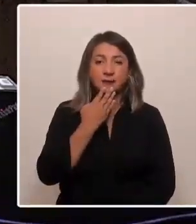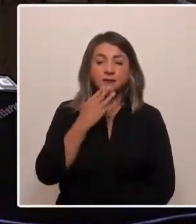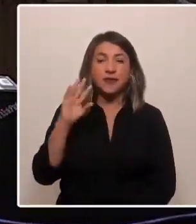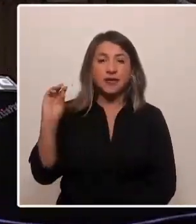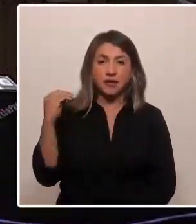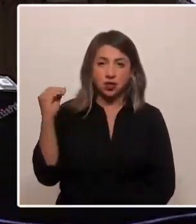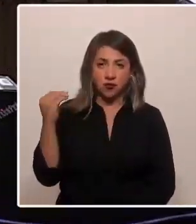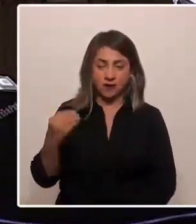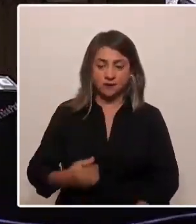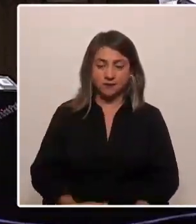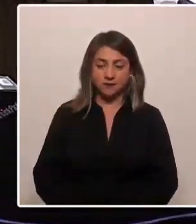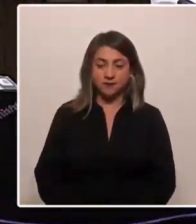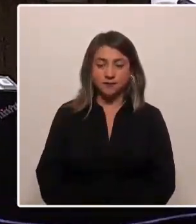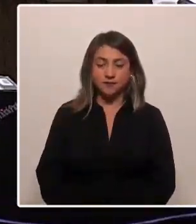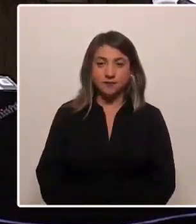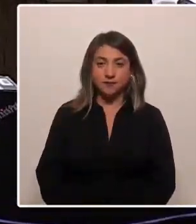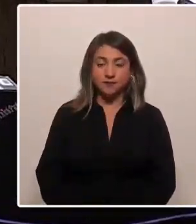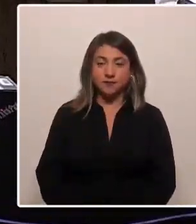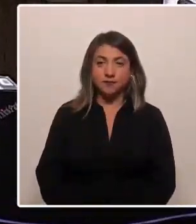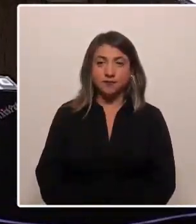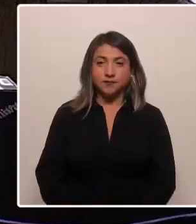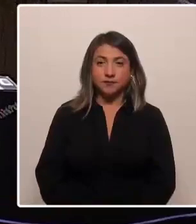Andrade.